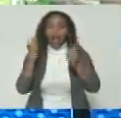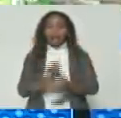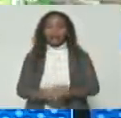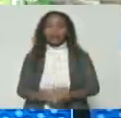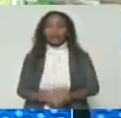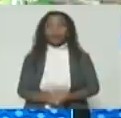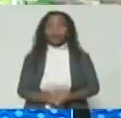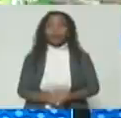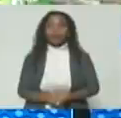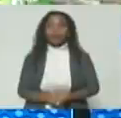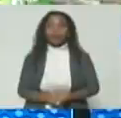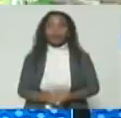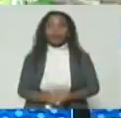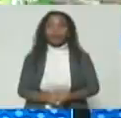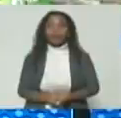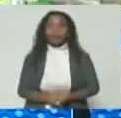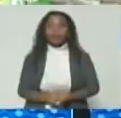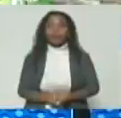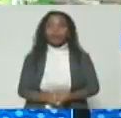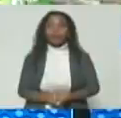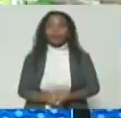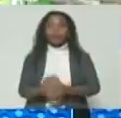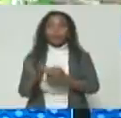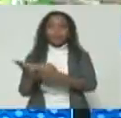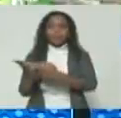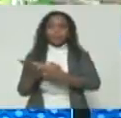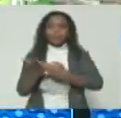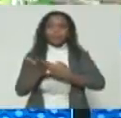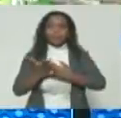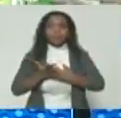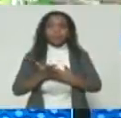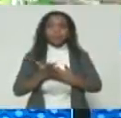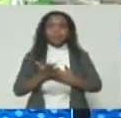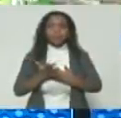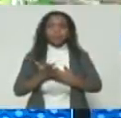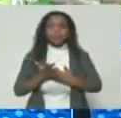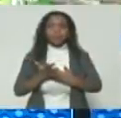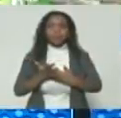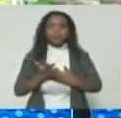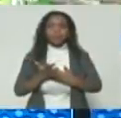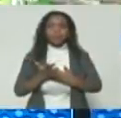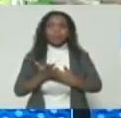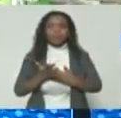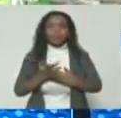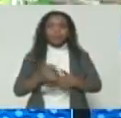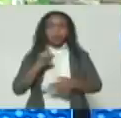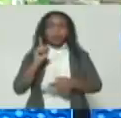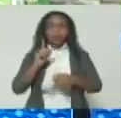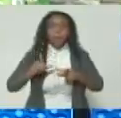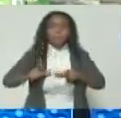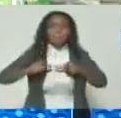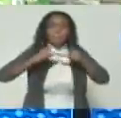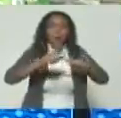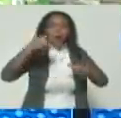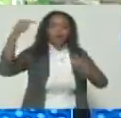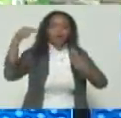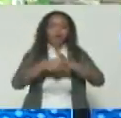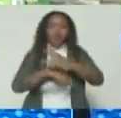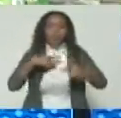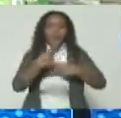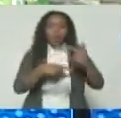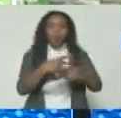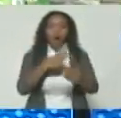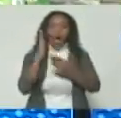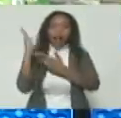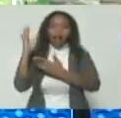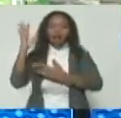recibiendo su título de fondo productivo. Allá está